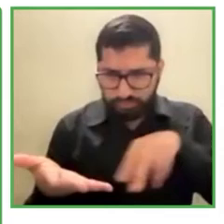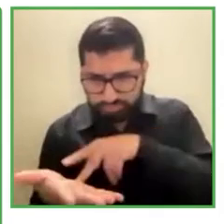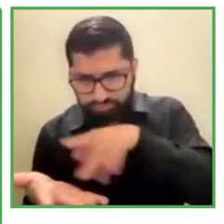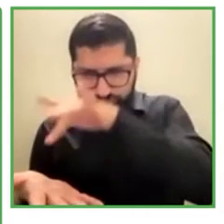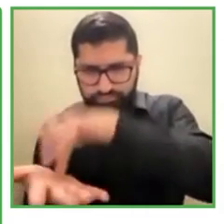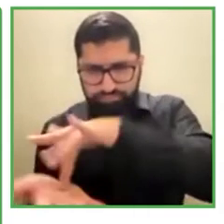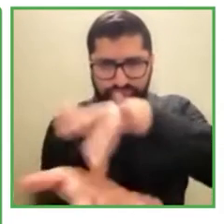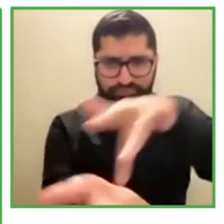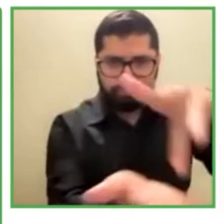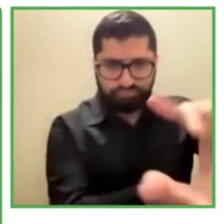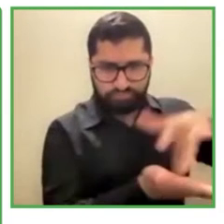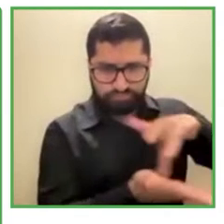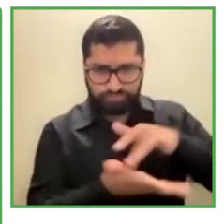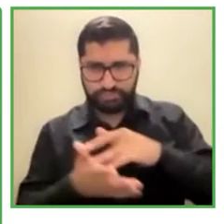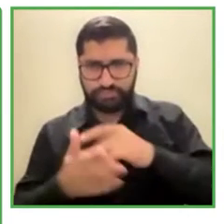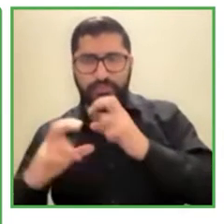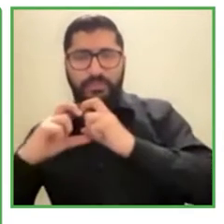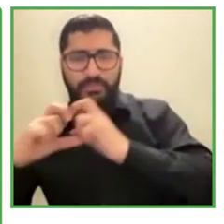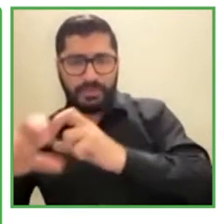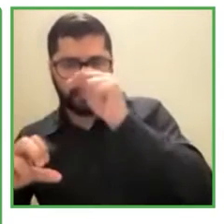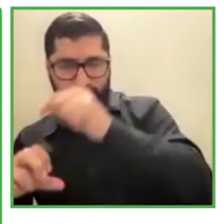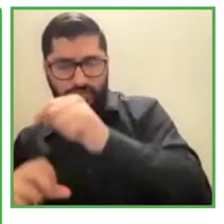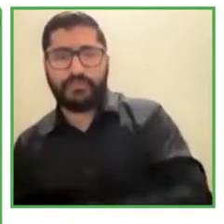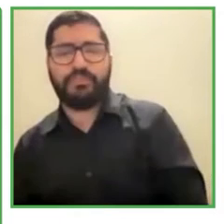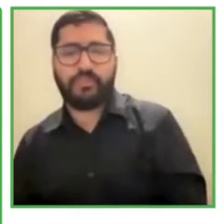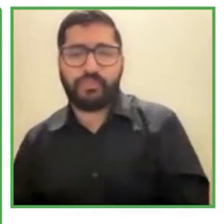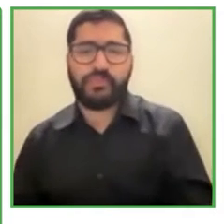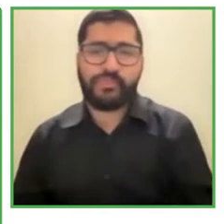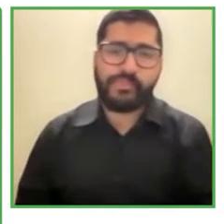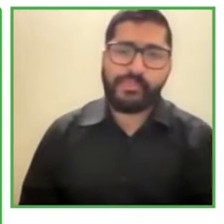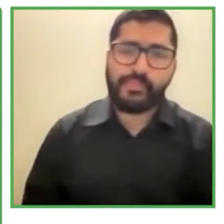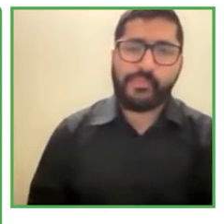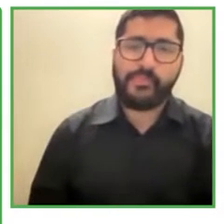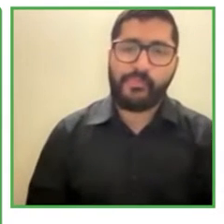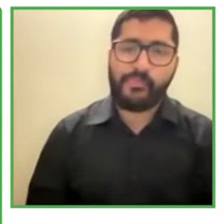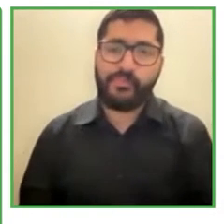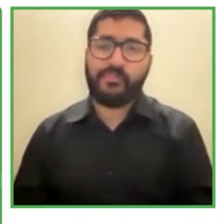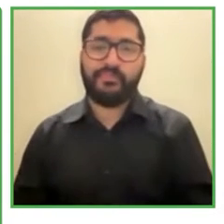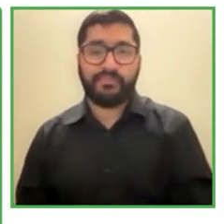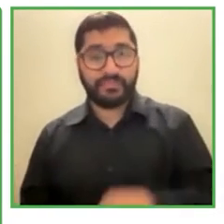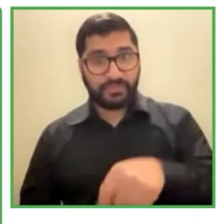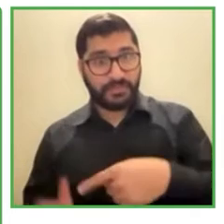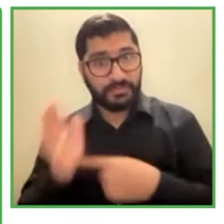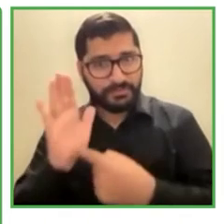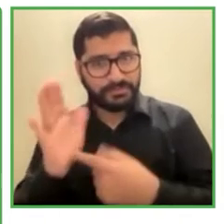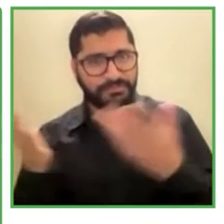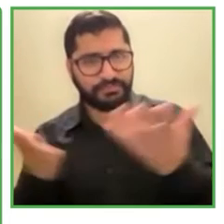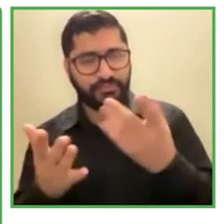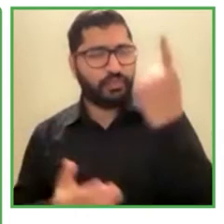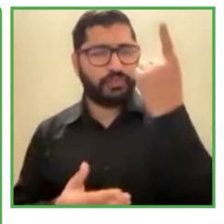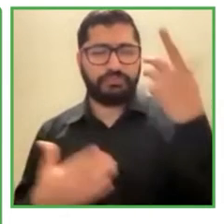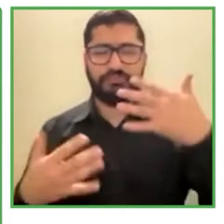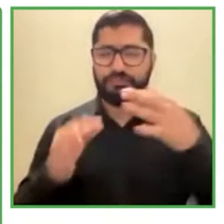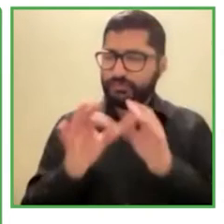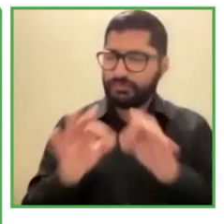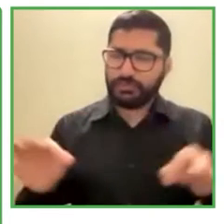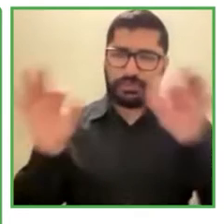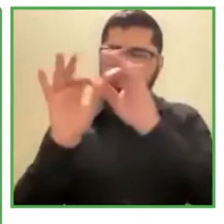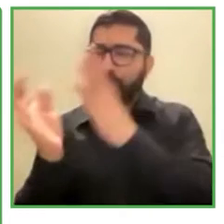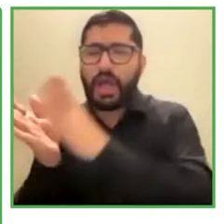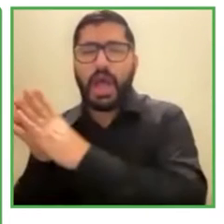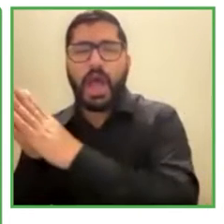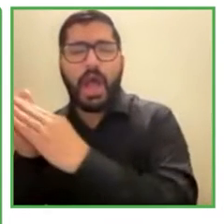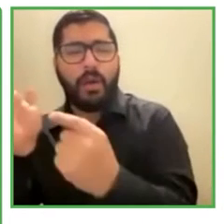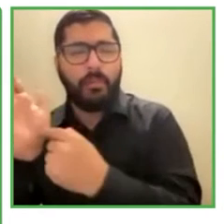tanto, vamos a mostrar solo ejemplos de muchos lugares en los que